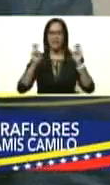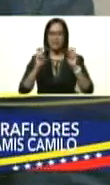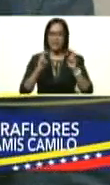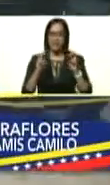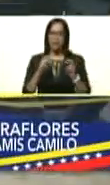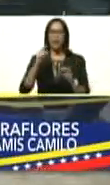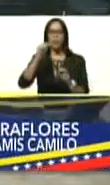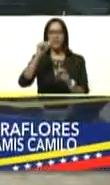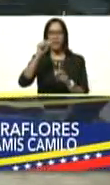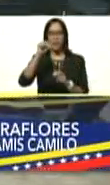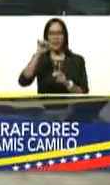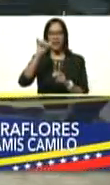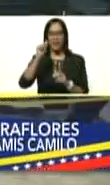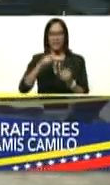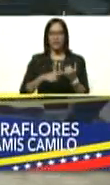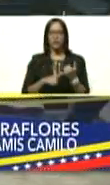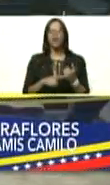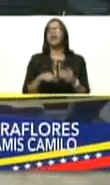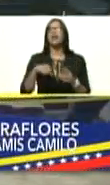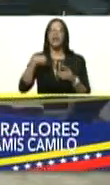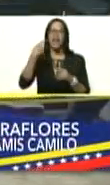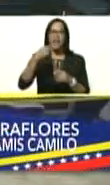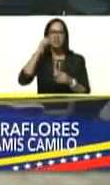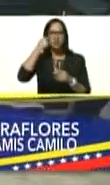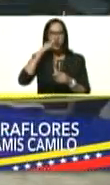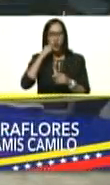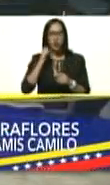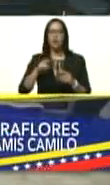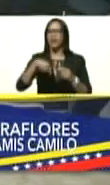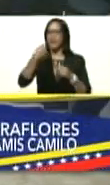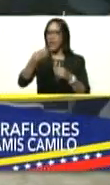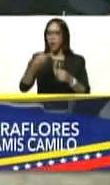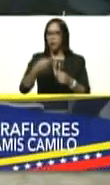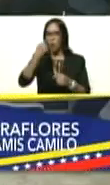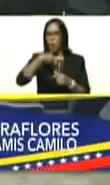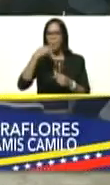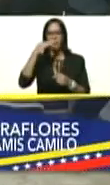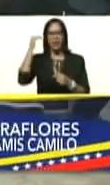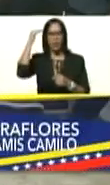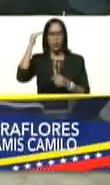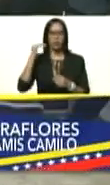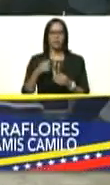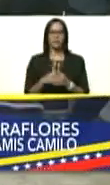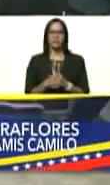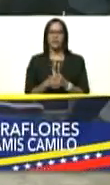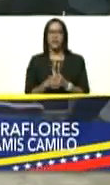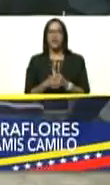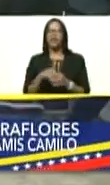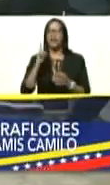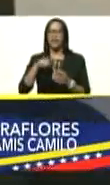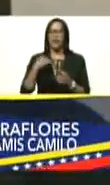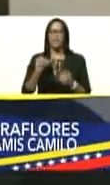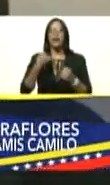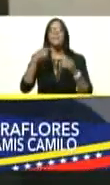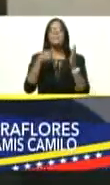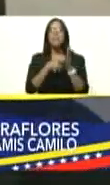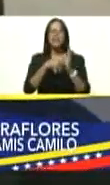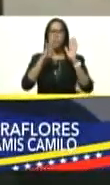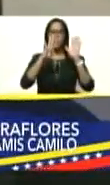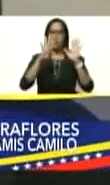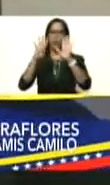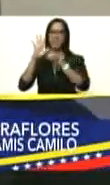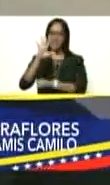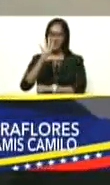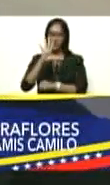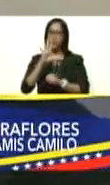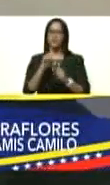Tamarindo, Rechenchen, El Llorón o Los Hombres Maduros. Años después se independizó y en 1995 debutó